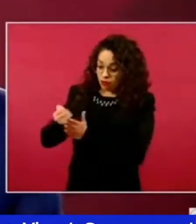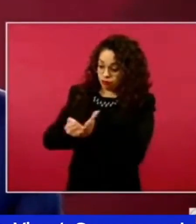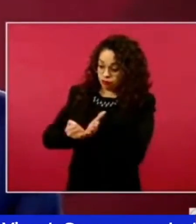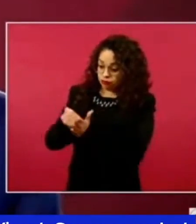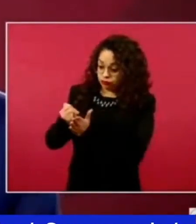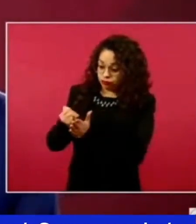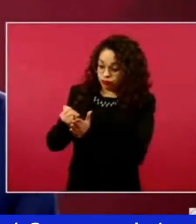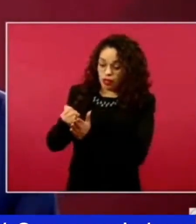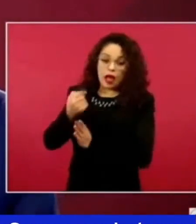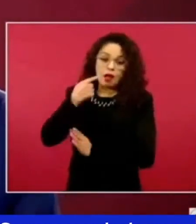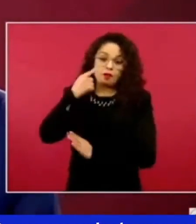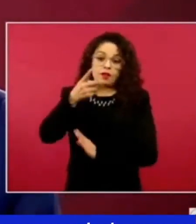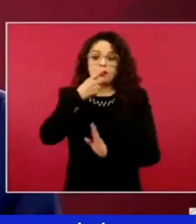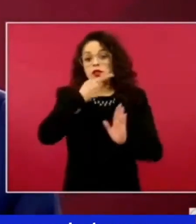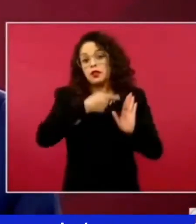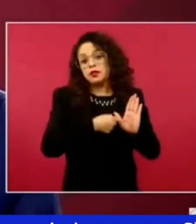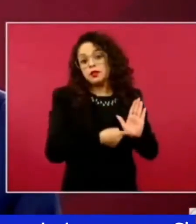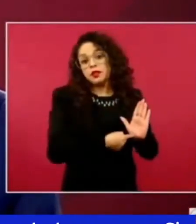corrupción.